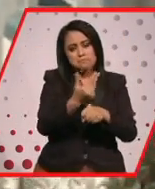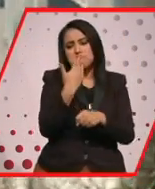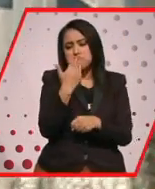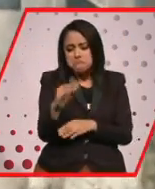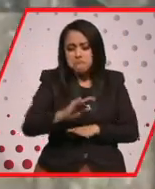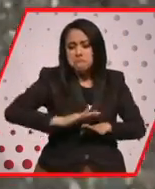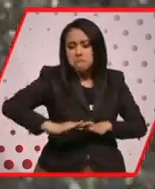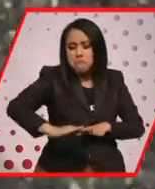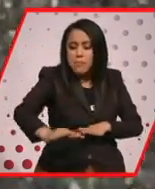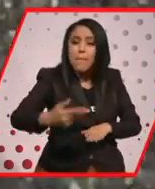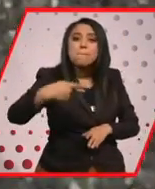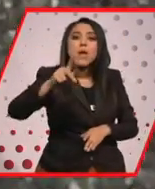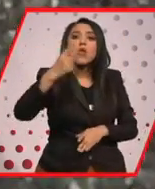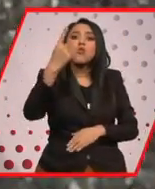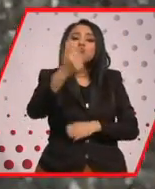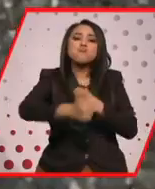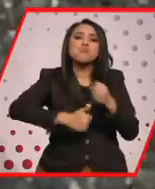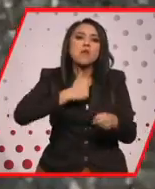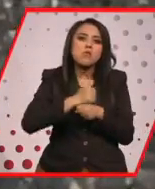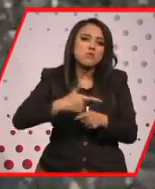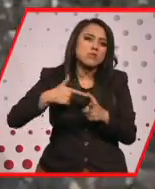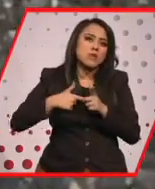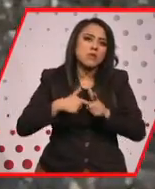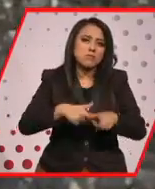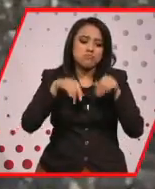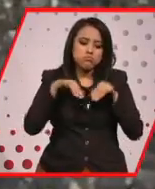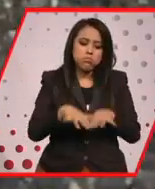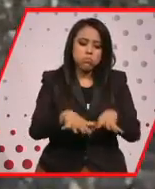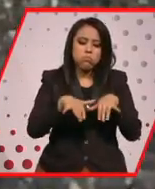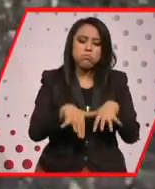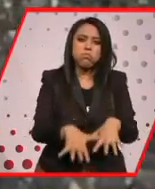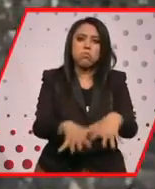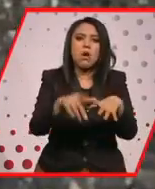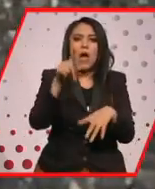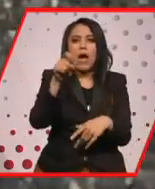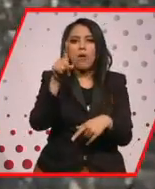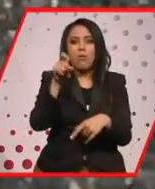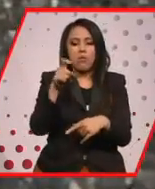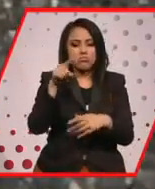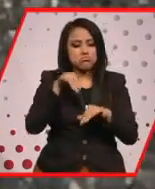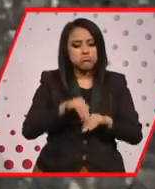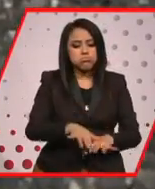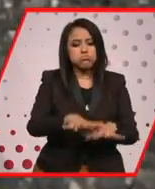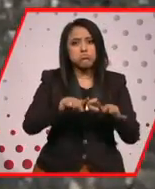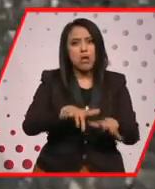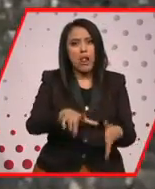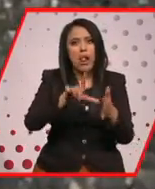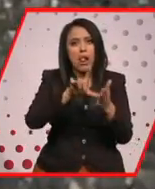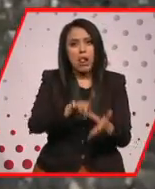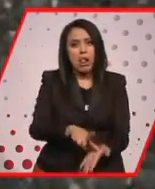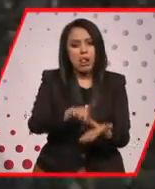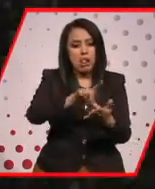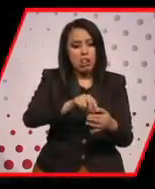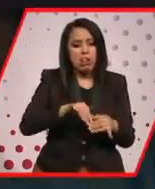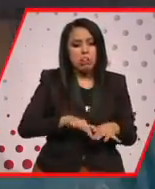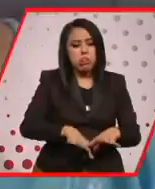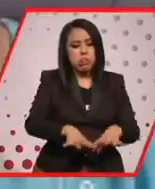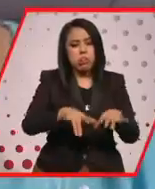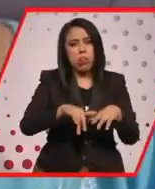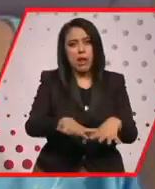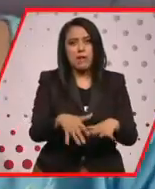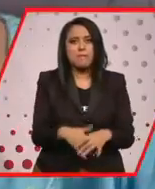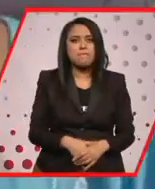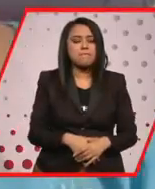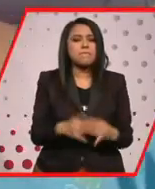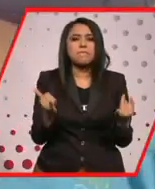un año continúa filtrándose. Y es así como litros y litros de agua en buen estado se desperdician. Ya